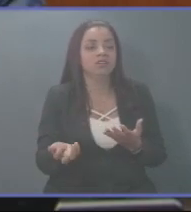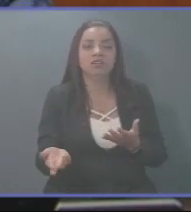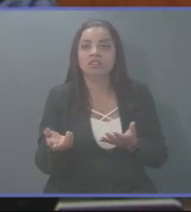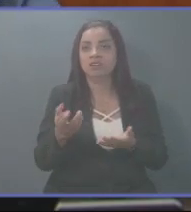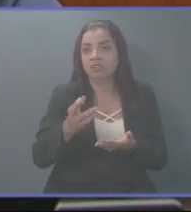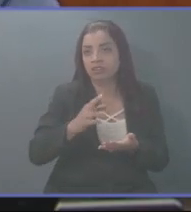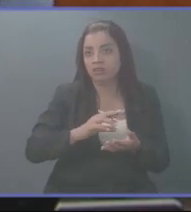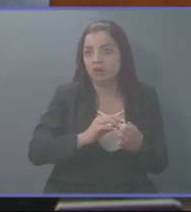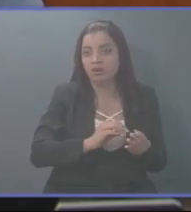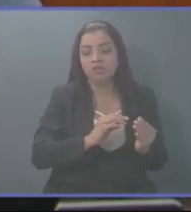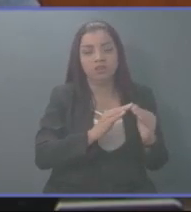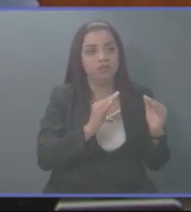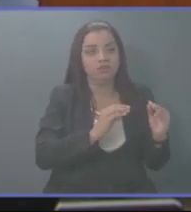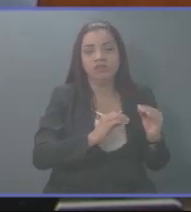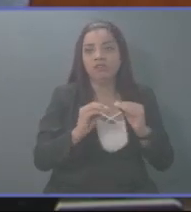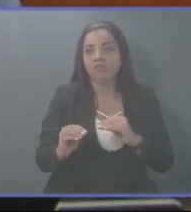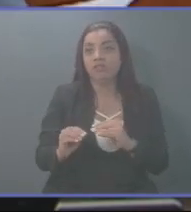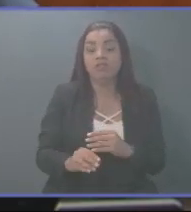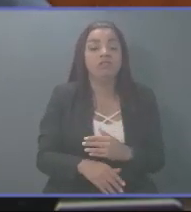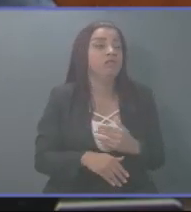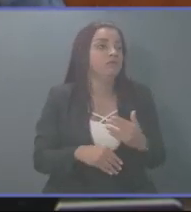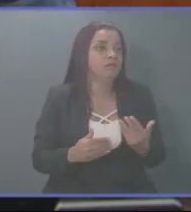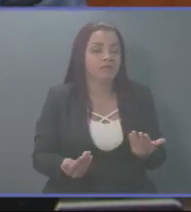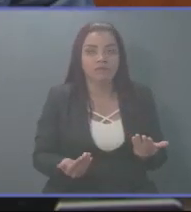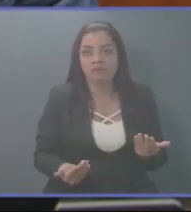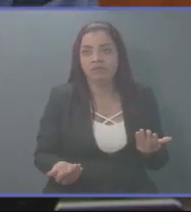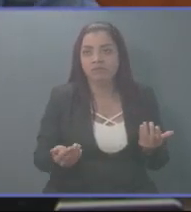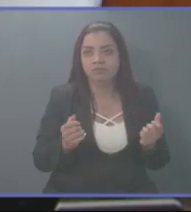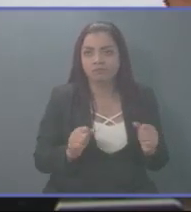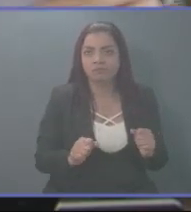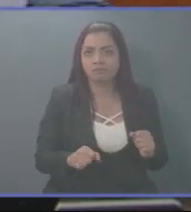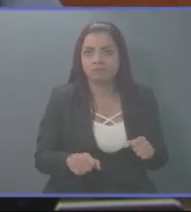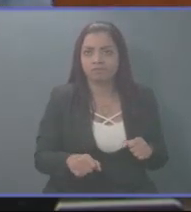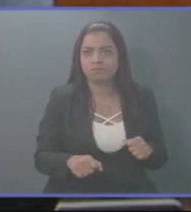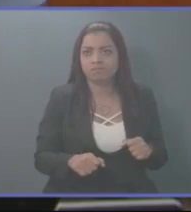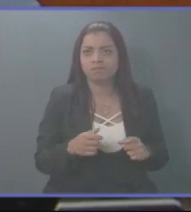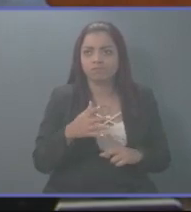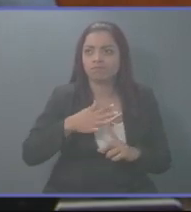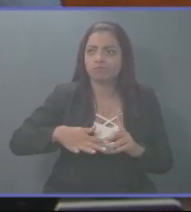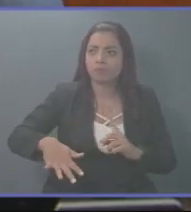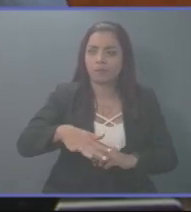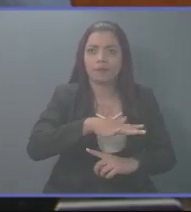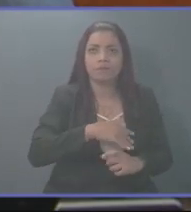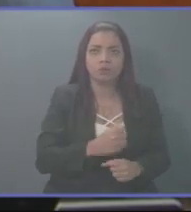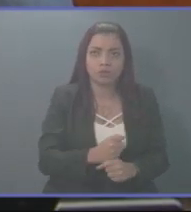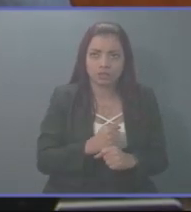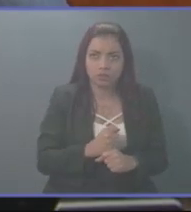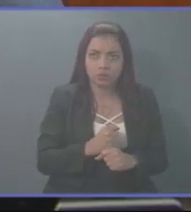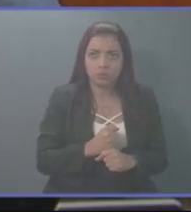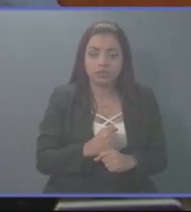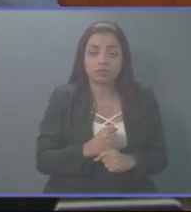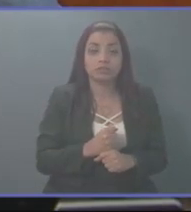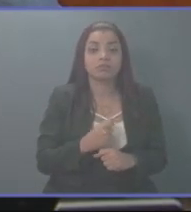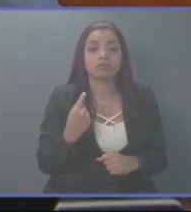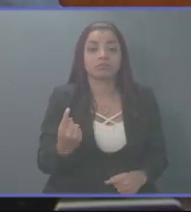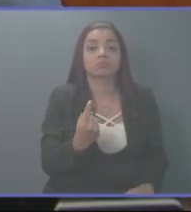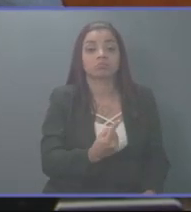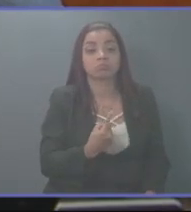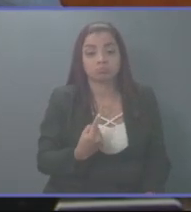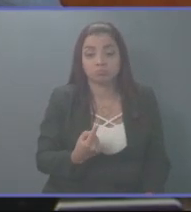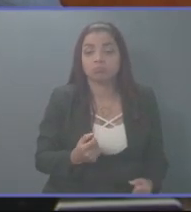reubicación o integración cuando existan las condiciones de seguridad. Las